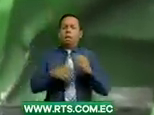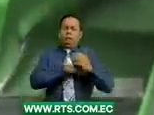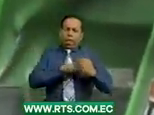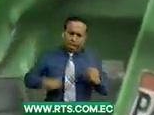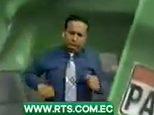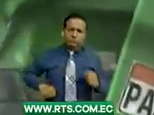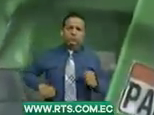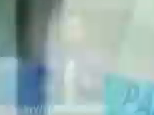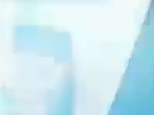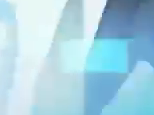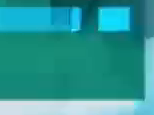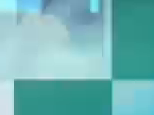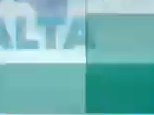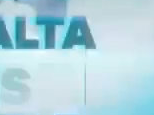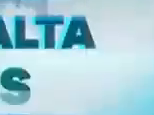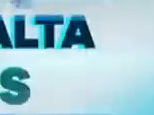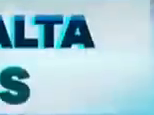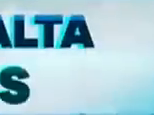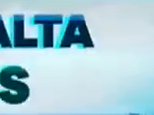Casamen.